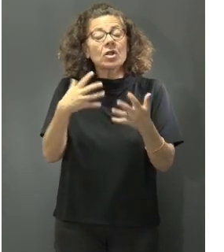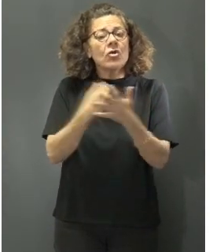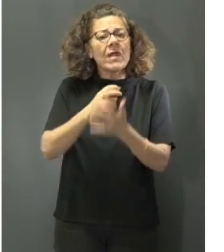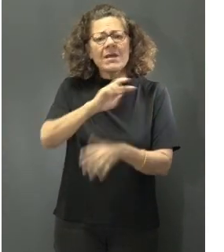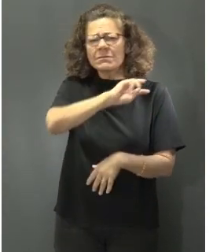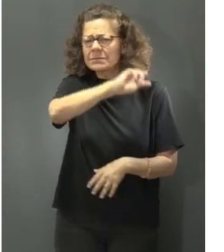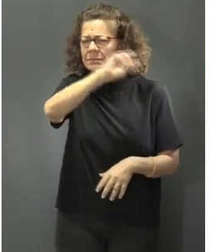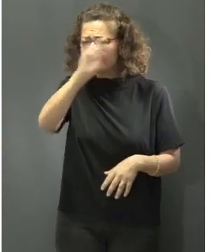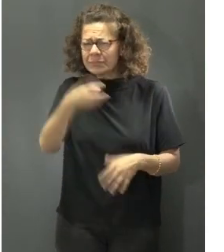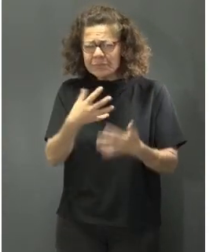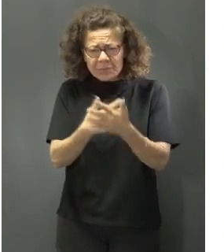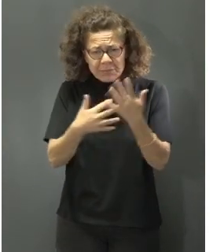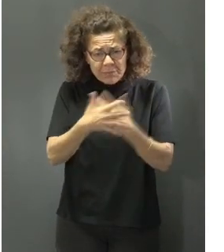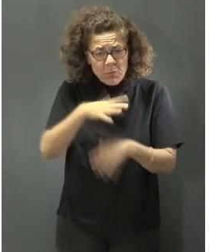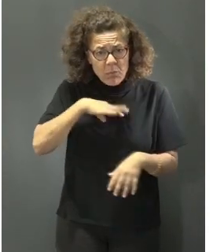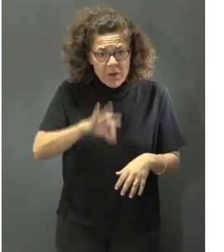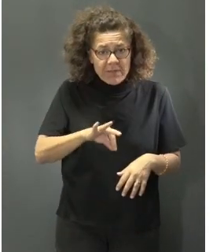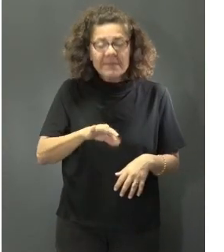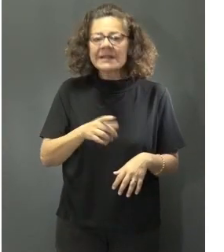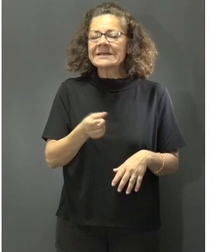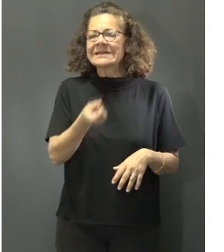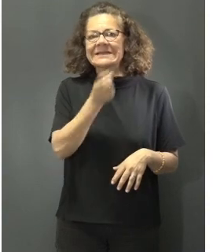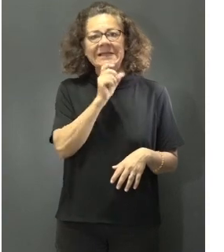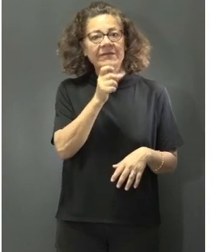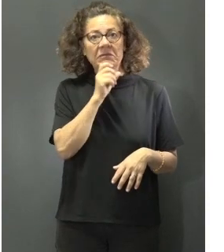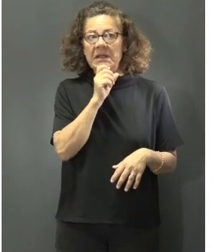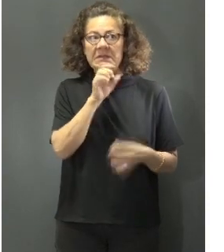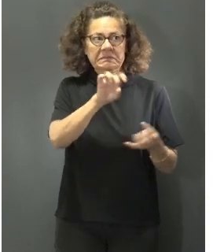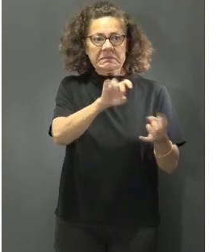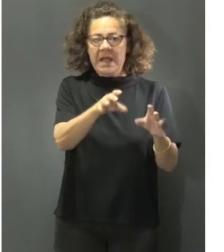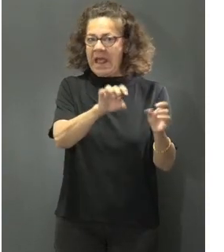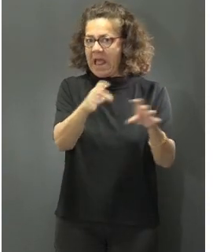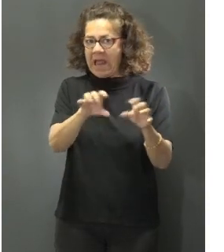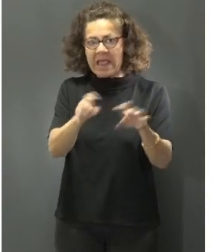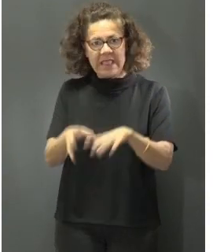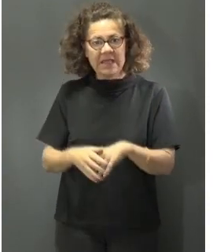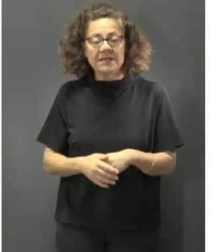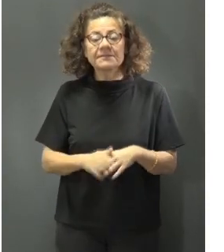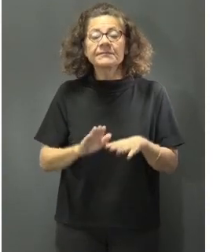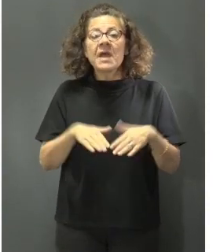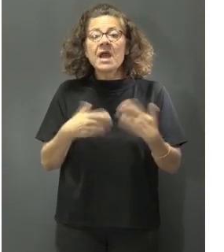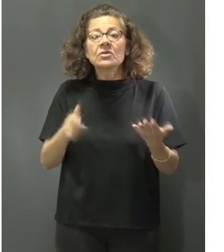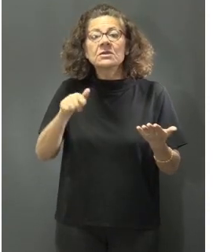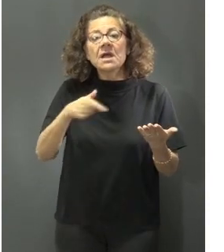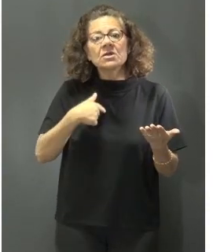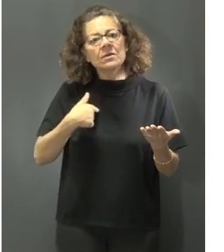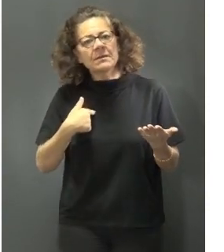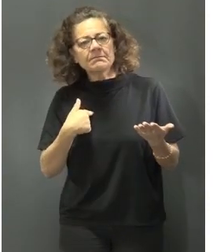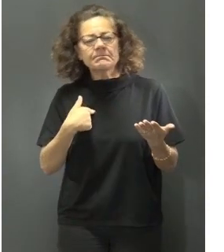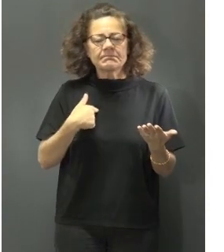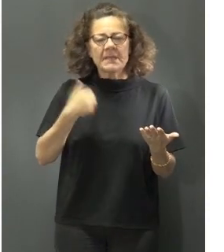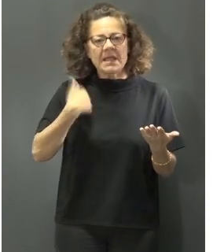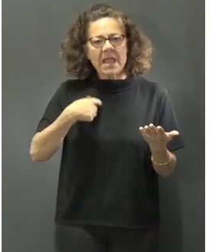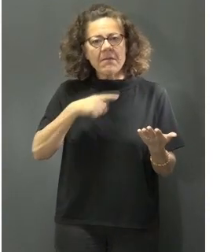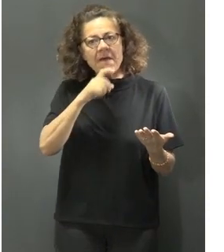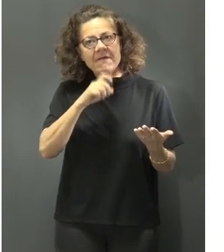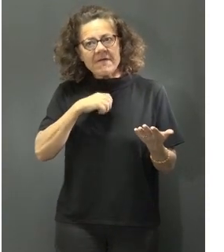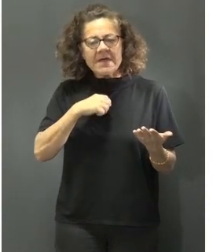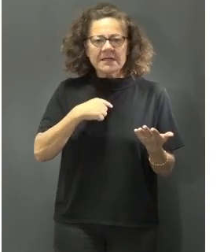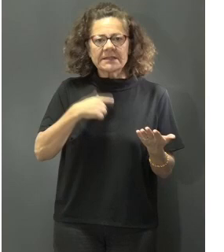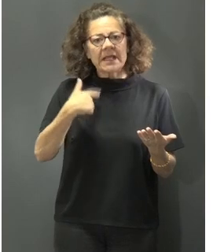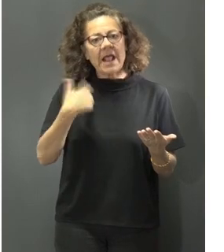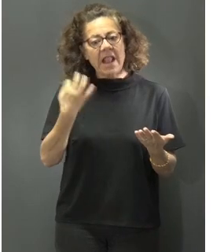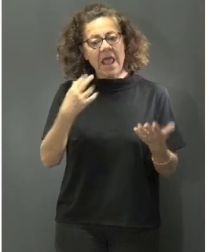heterogeneidad que puede haber en los colectivos, las dificultades eran muy similares. Entonces, esto nos va dando la pista de que hay que mejorar en